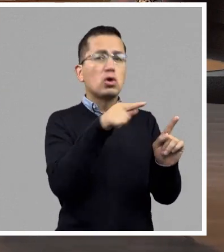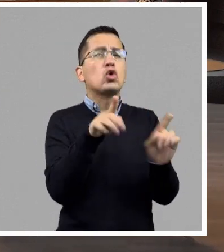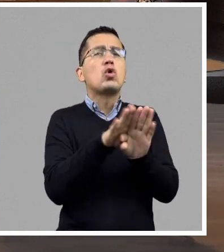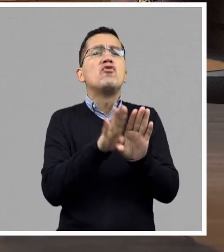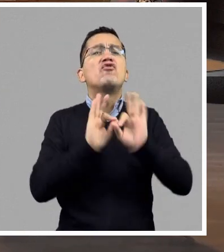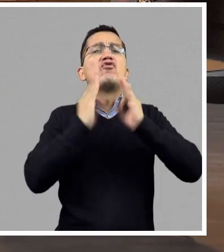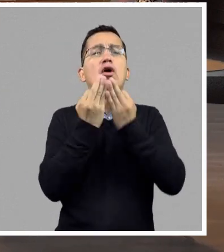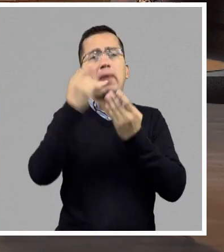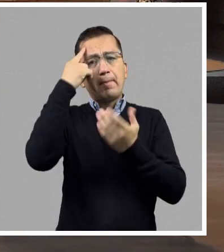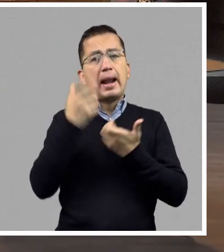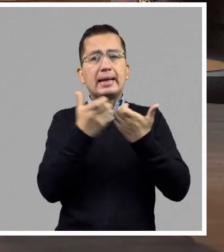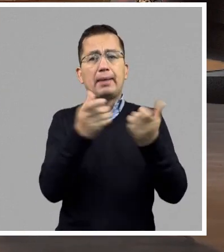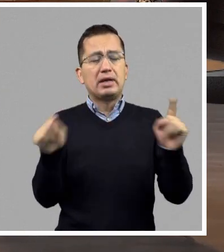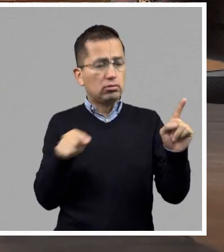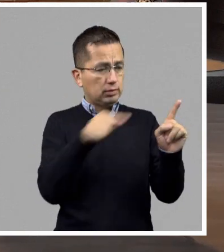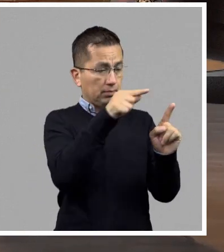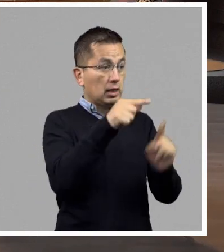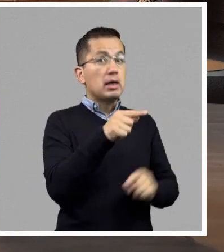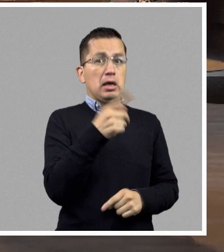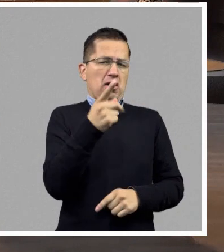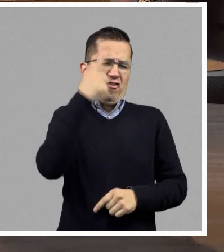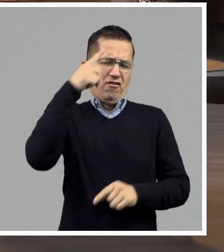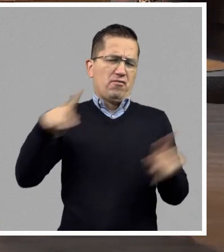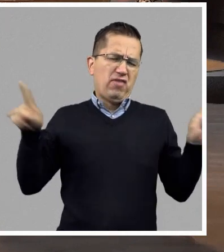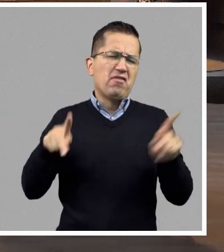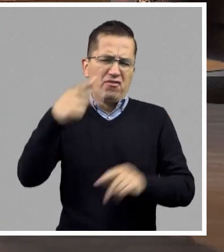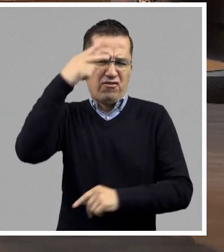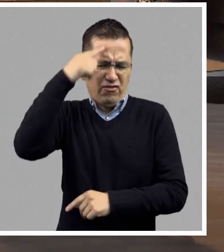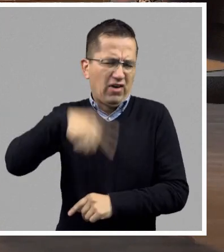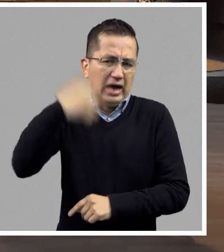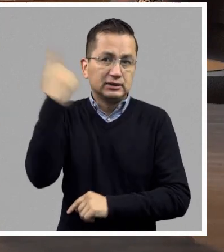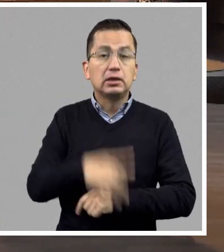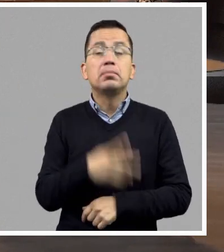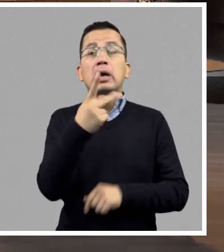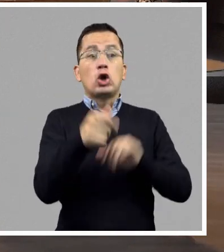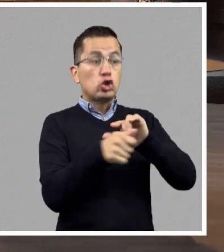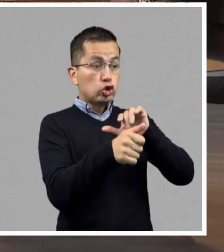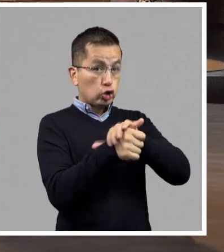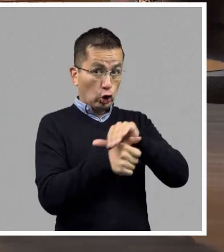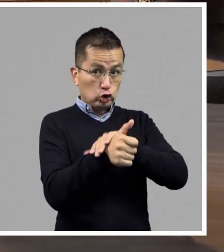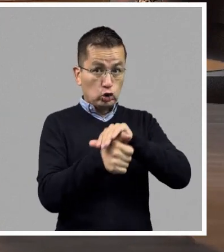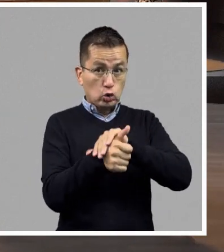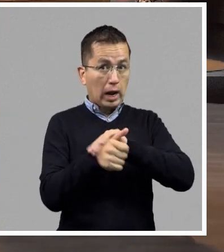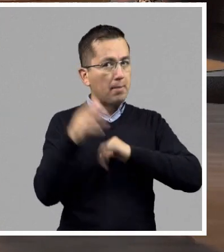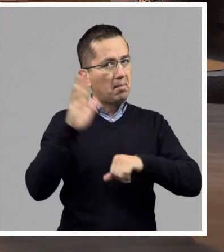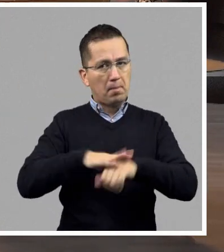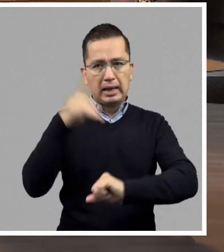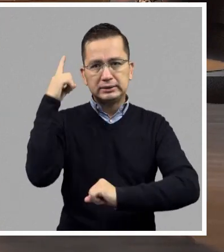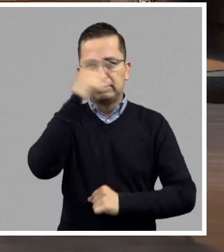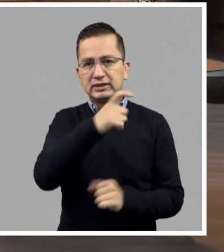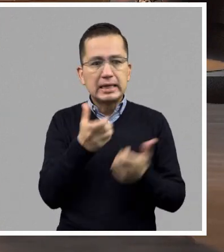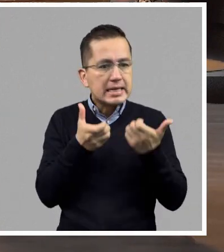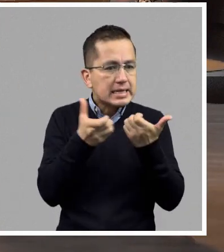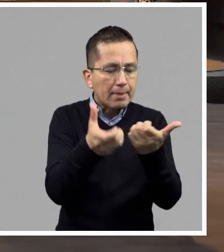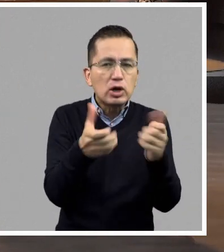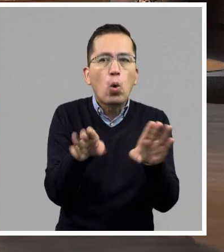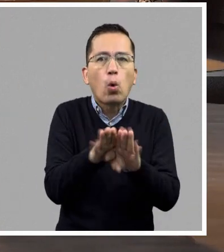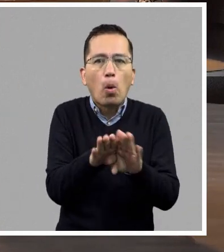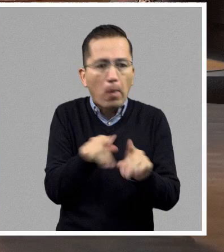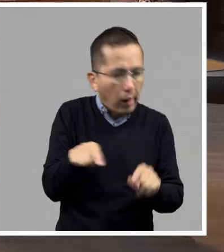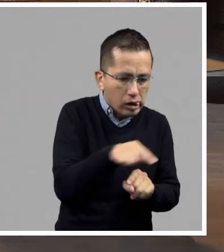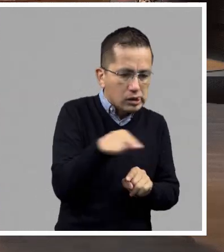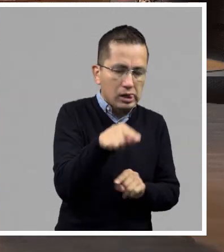esa ruta específica de una tortuga específica que tenía un marcador satelital y sabíamos por dónde pasaba entonces fue una cosa totalmente